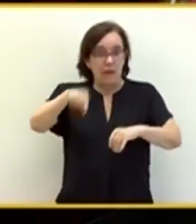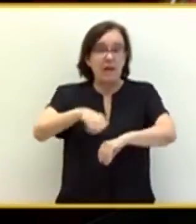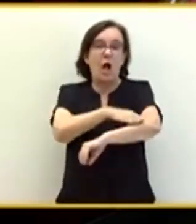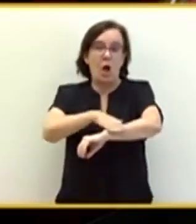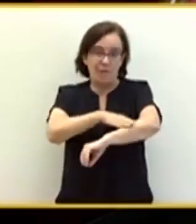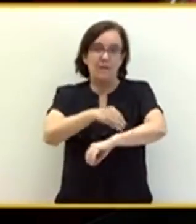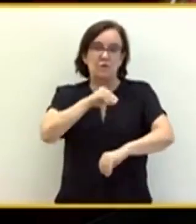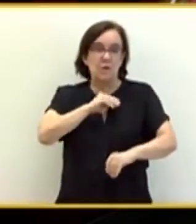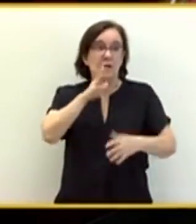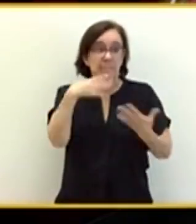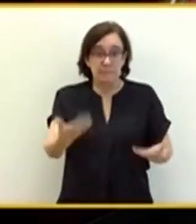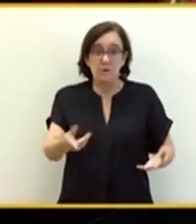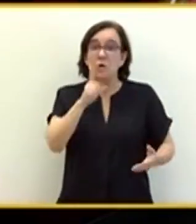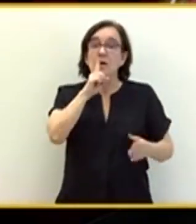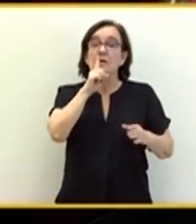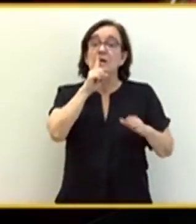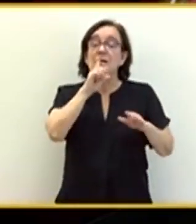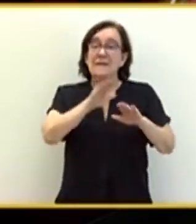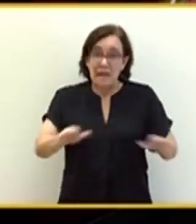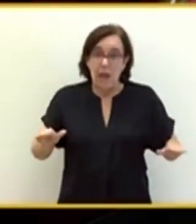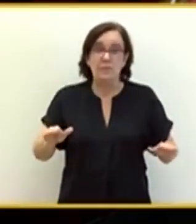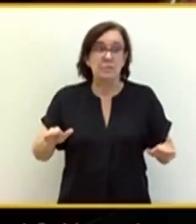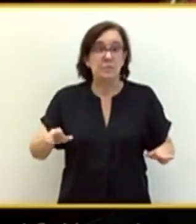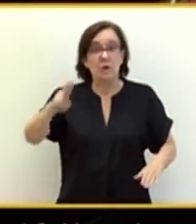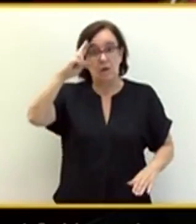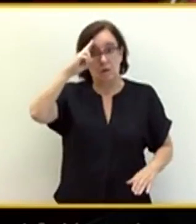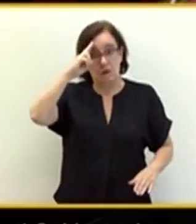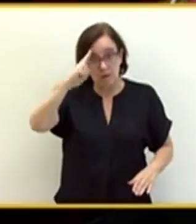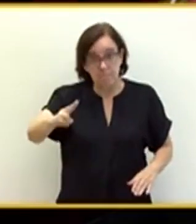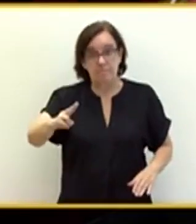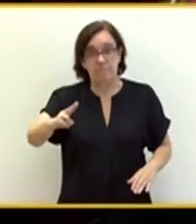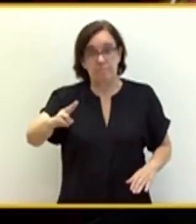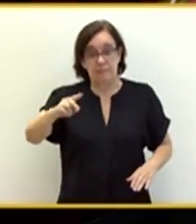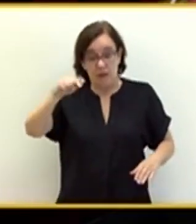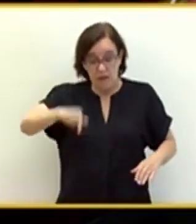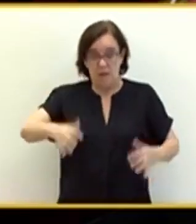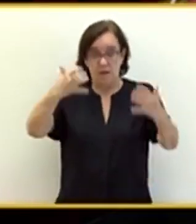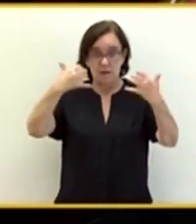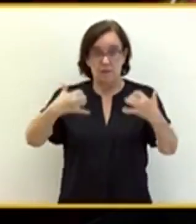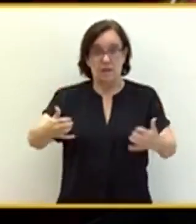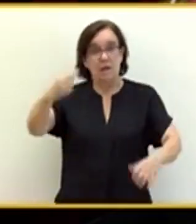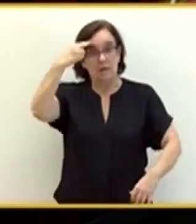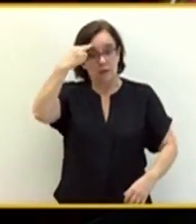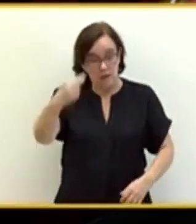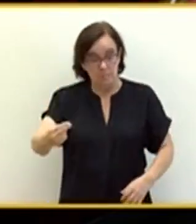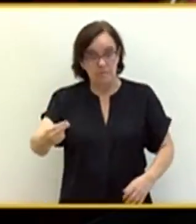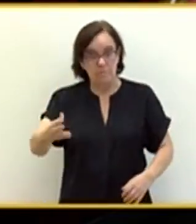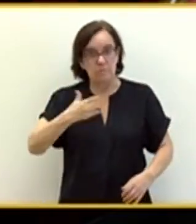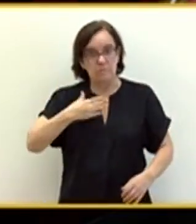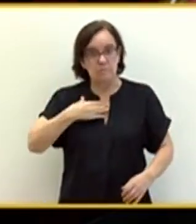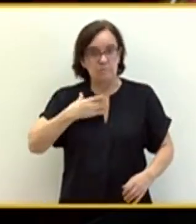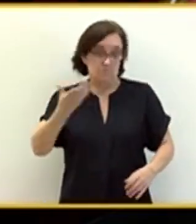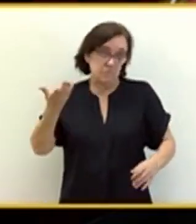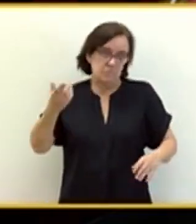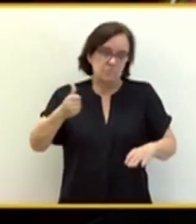España. Por tanto, silencio, respeten esta Cámara, respeten la